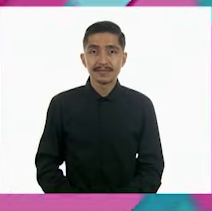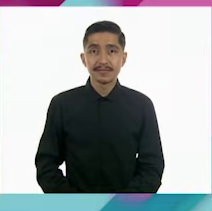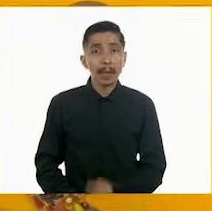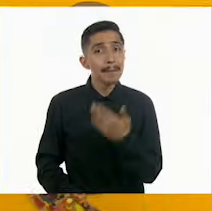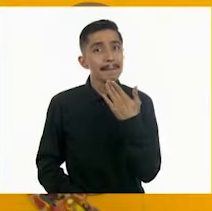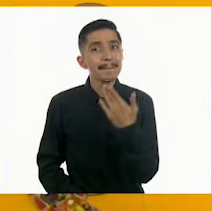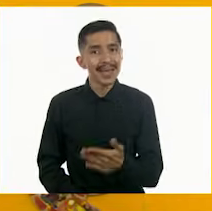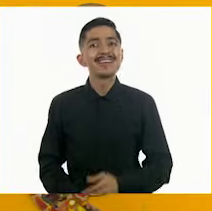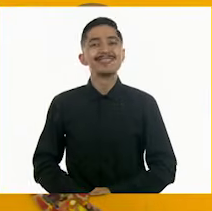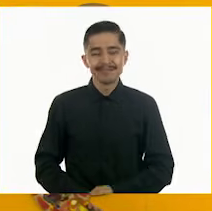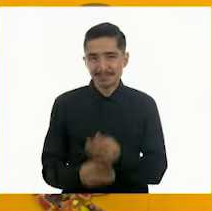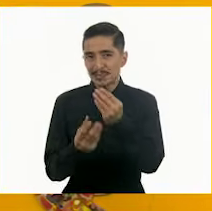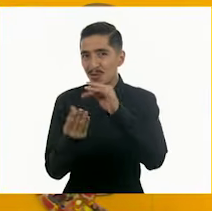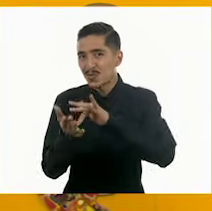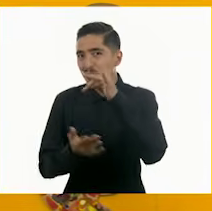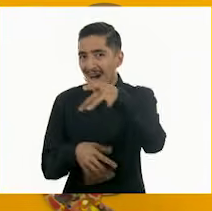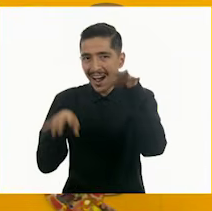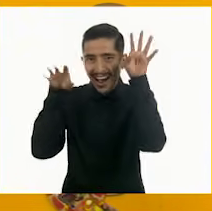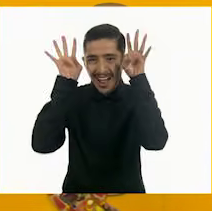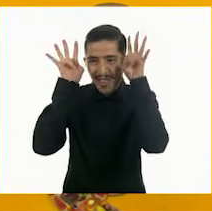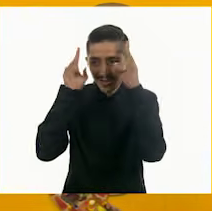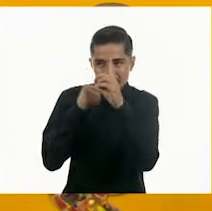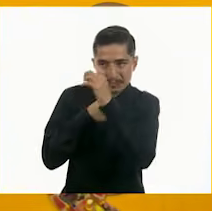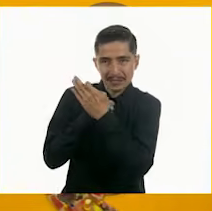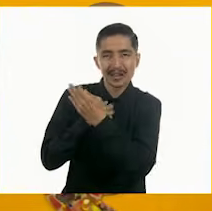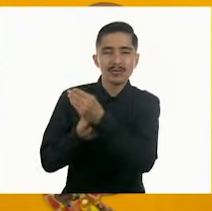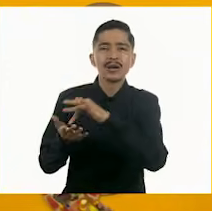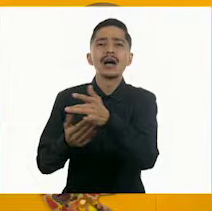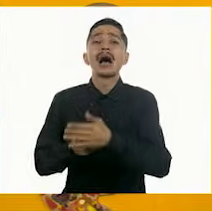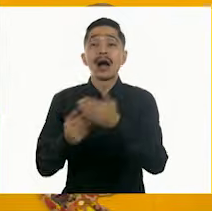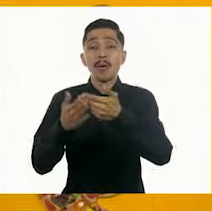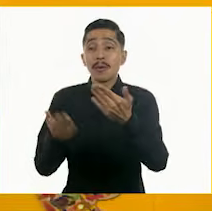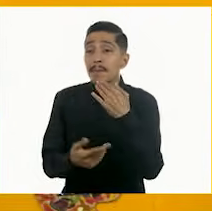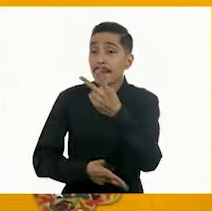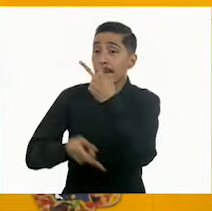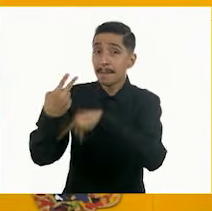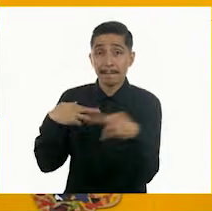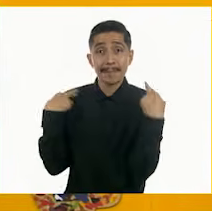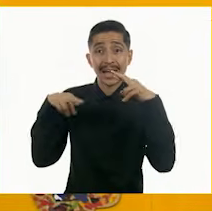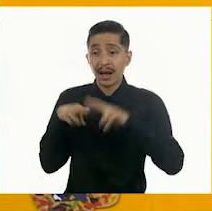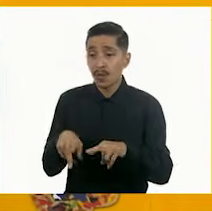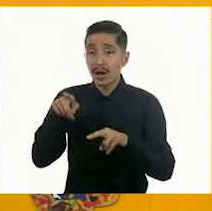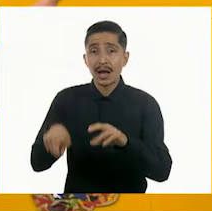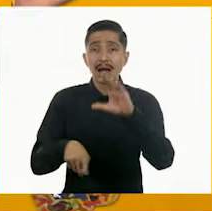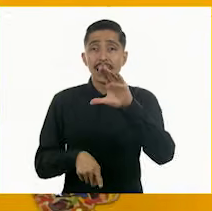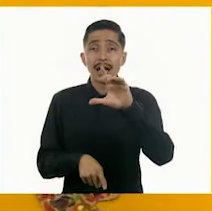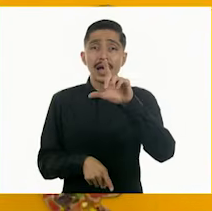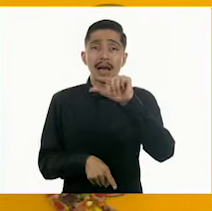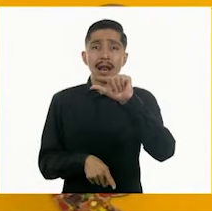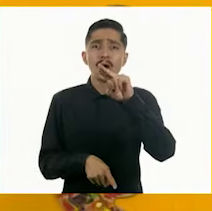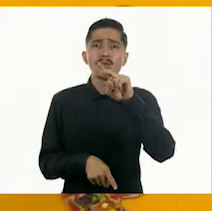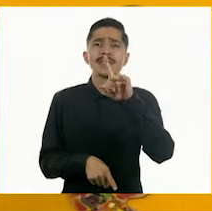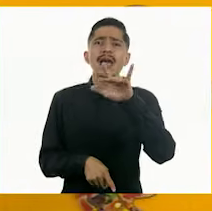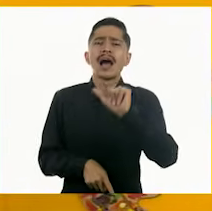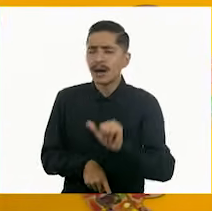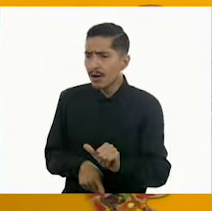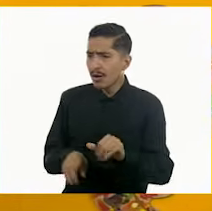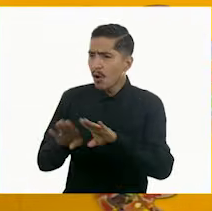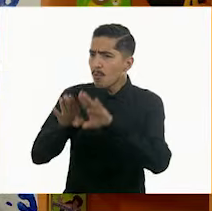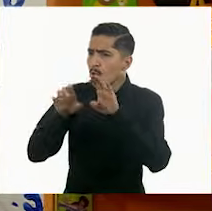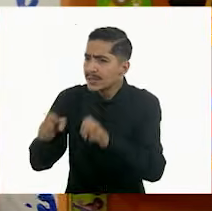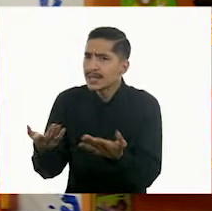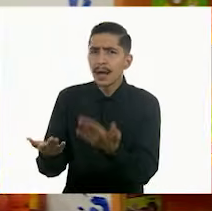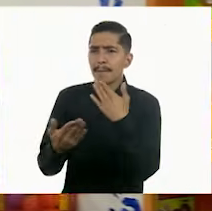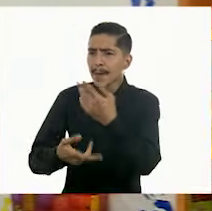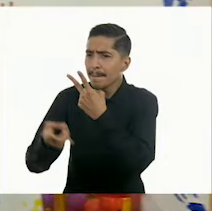Muy bien, pues muchas gracias ajo listo. Ahora le daremos la bienvenida a la maestra Claudia. Claudia, ¿cómo estás? Bienvenida. Qué